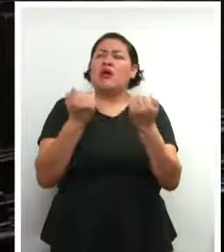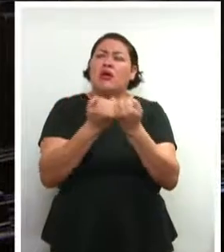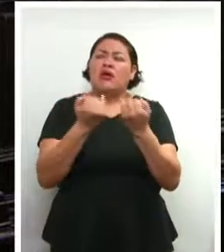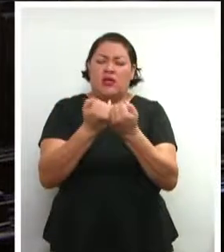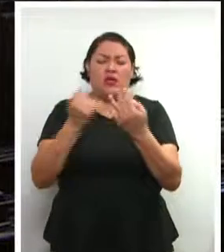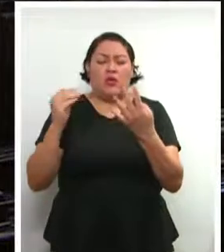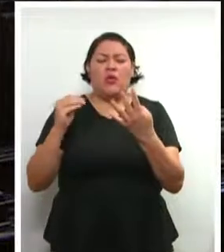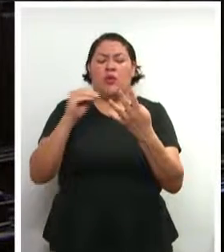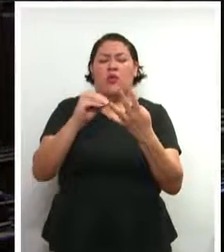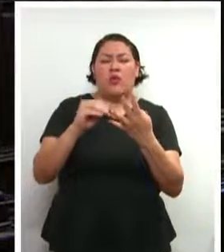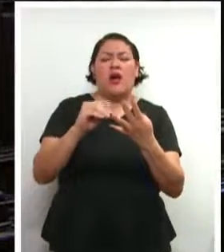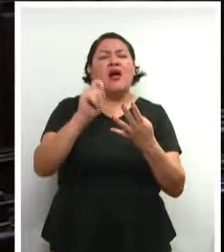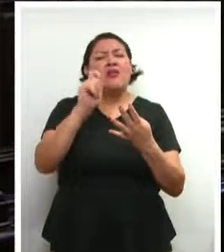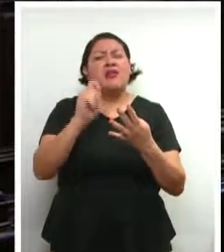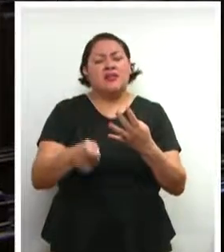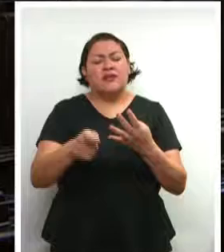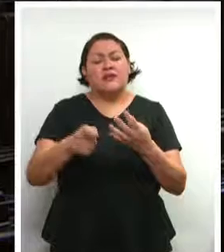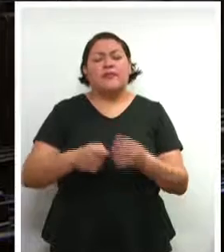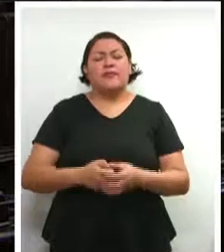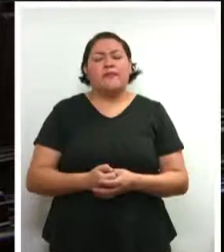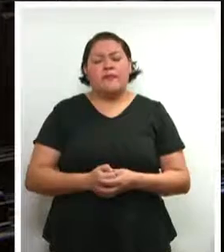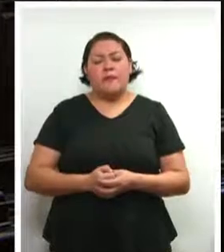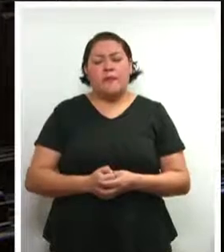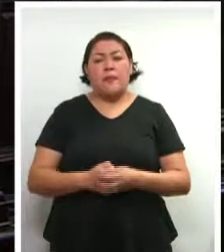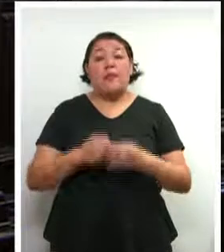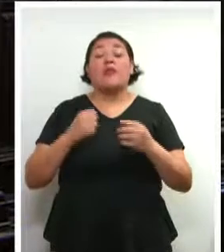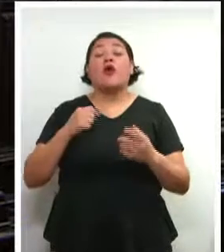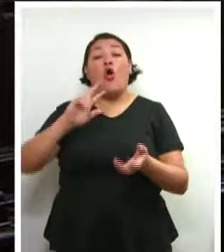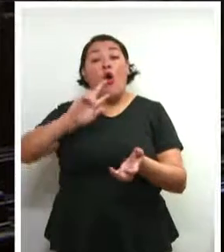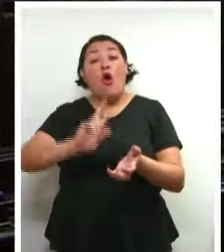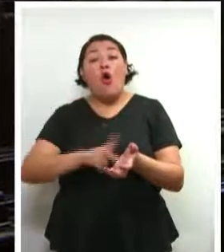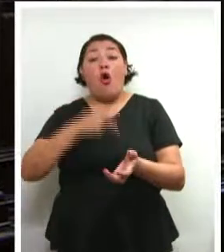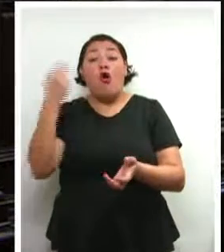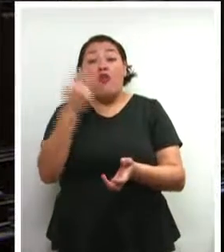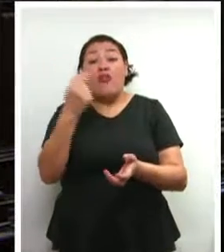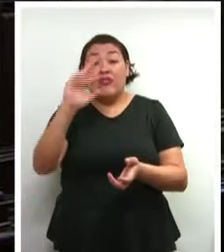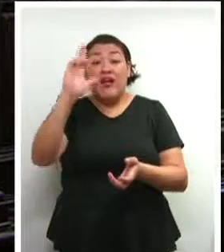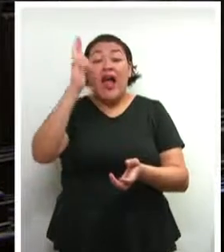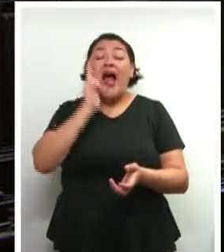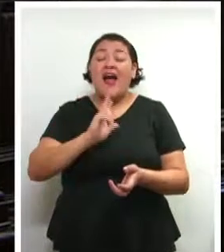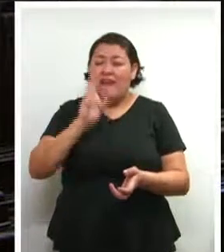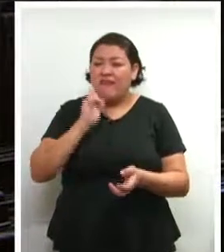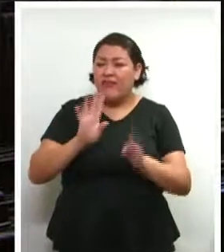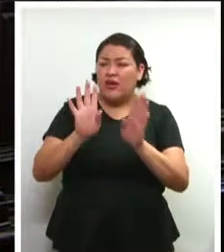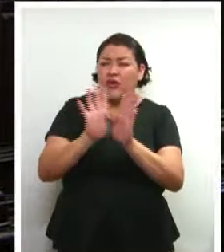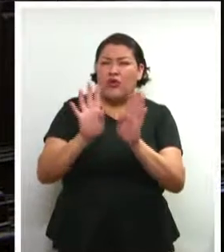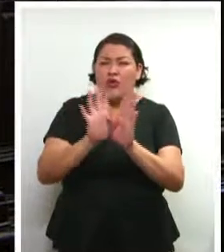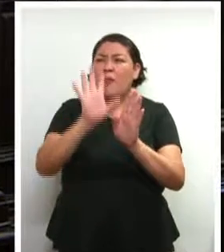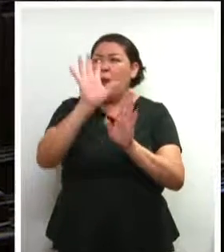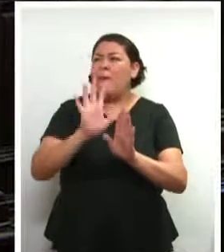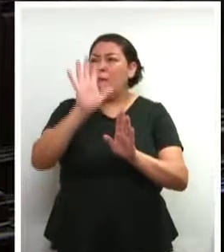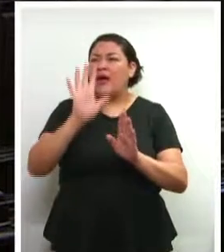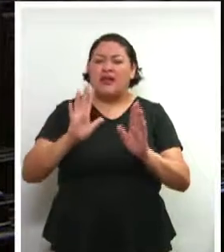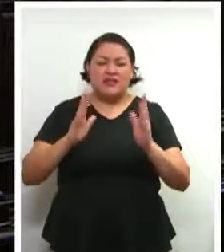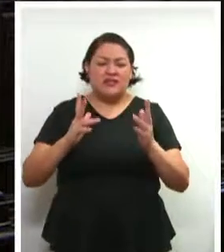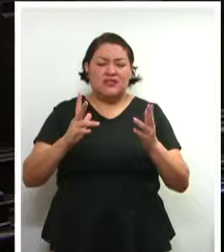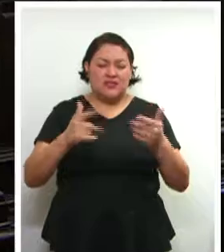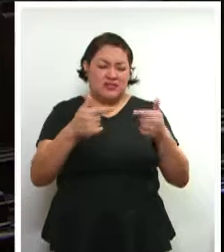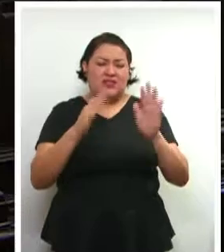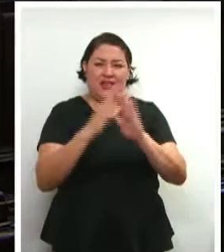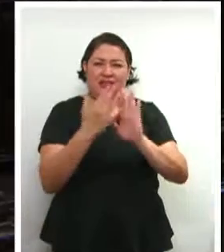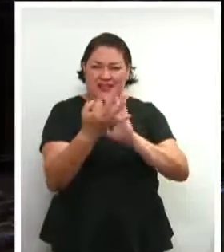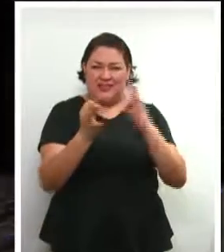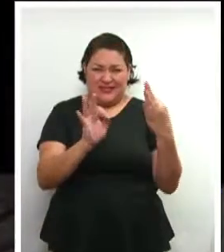mérito tiene que ver también con un replanteamiento de los esquemas de representación vecinal en la